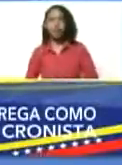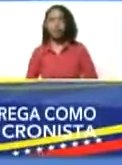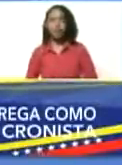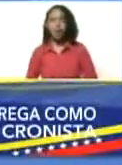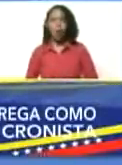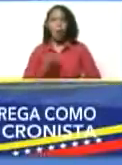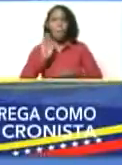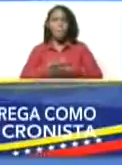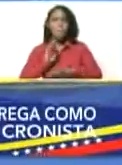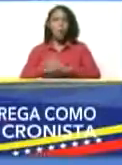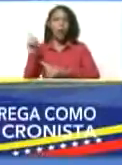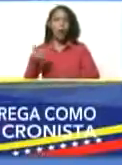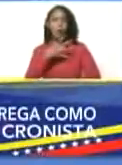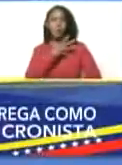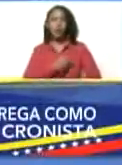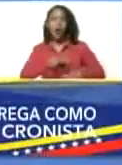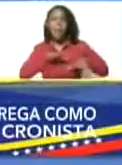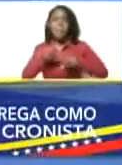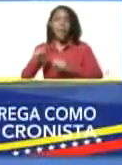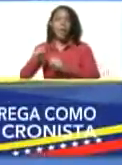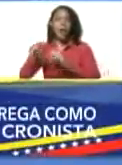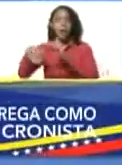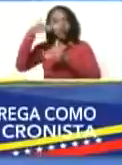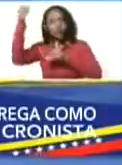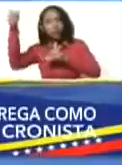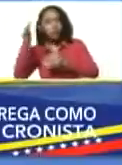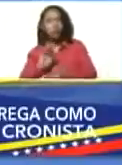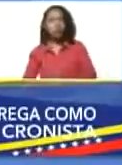por el decadente Imperio Británico.